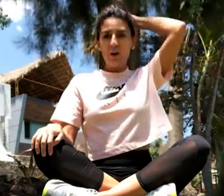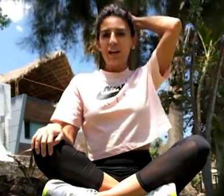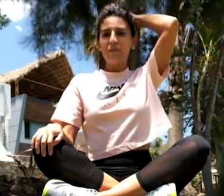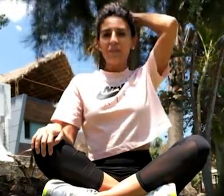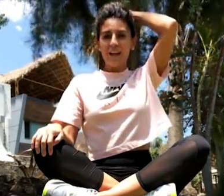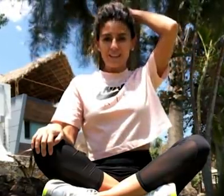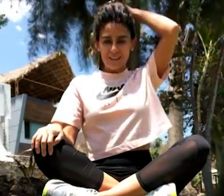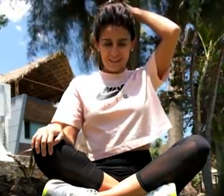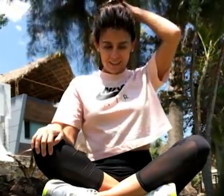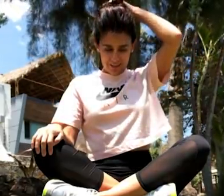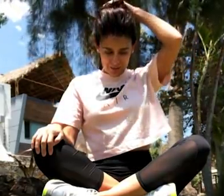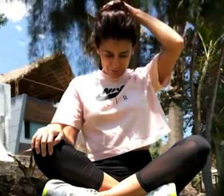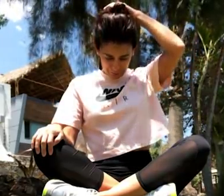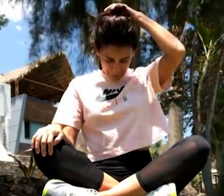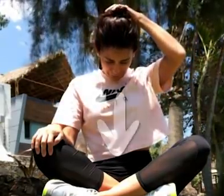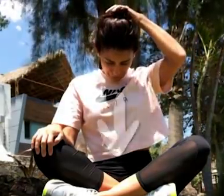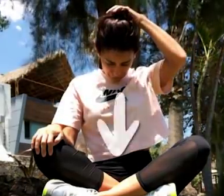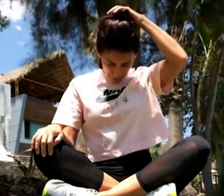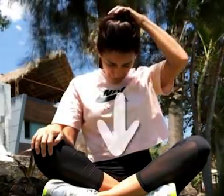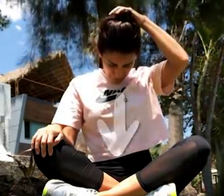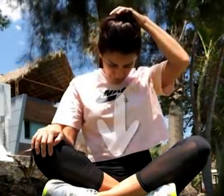Y ahora hacia el centro.